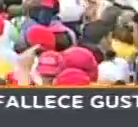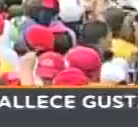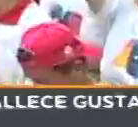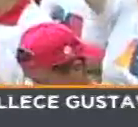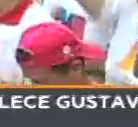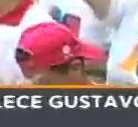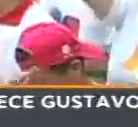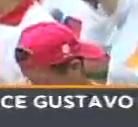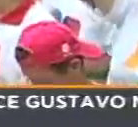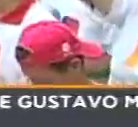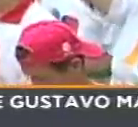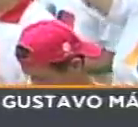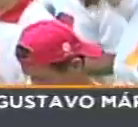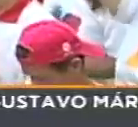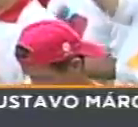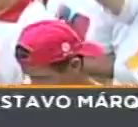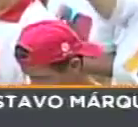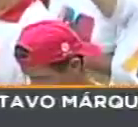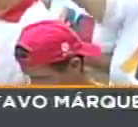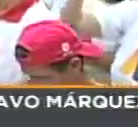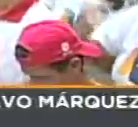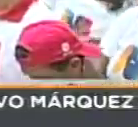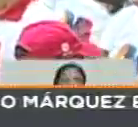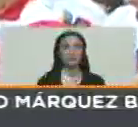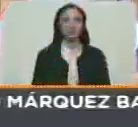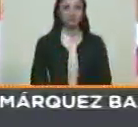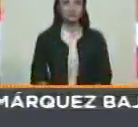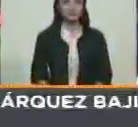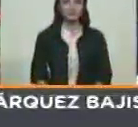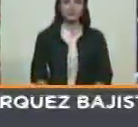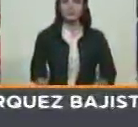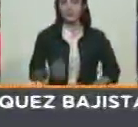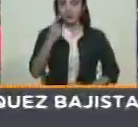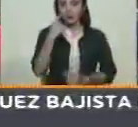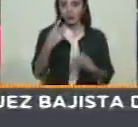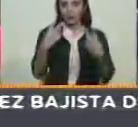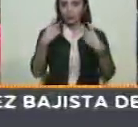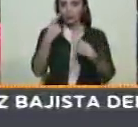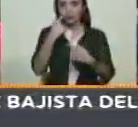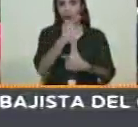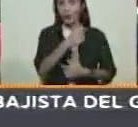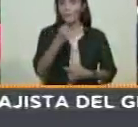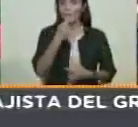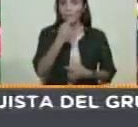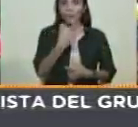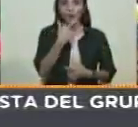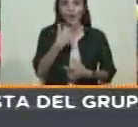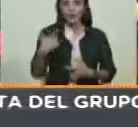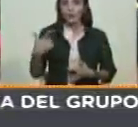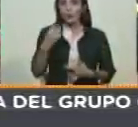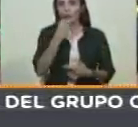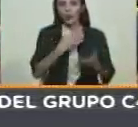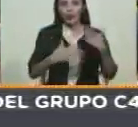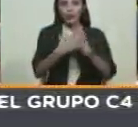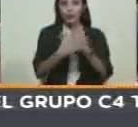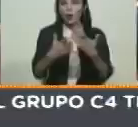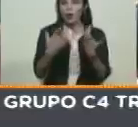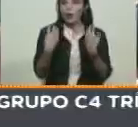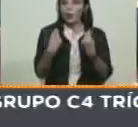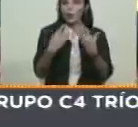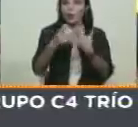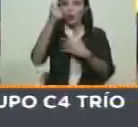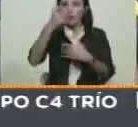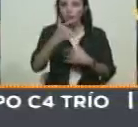se dan cuenta se dan cuenta de lo bello que son ustedes se dan